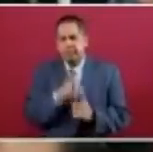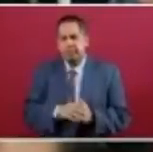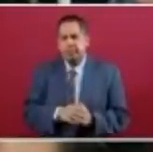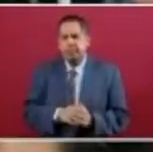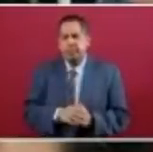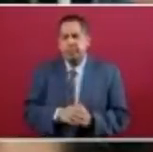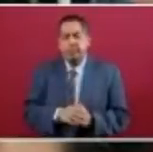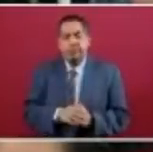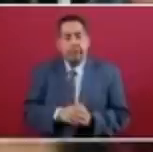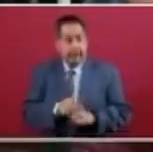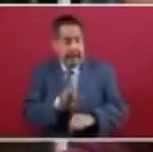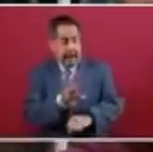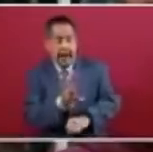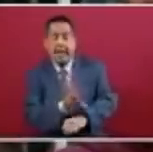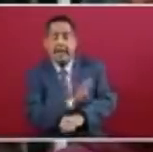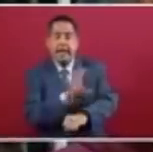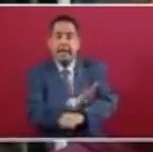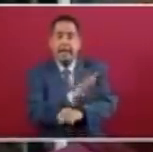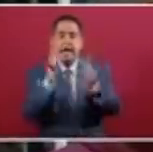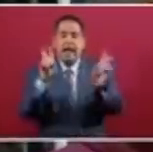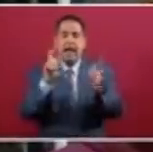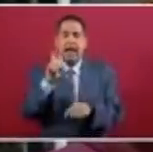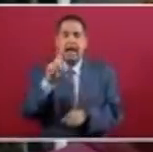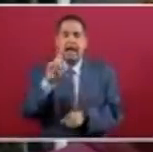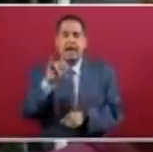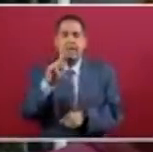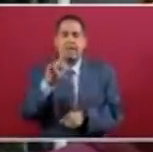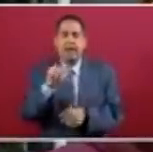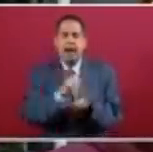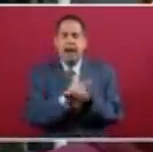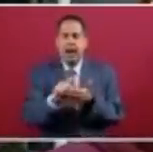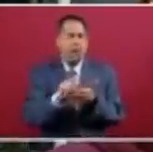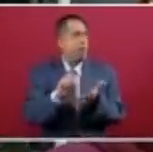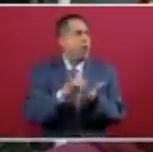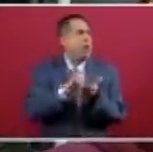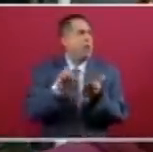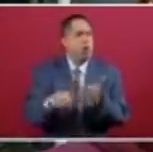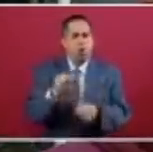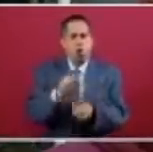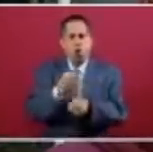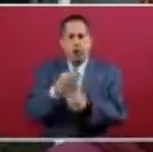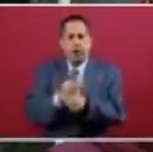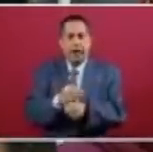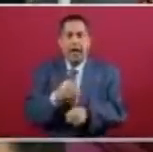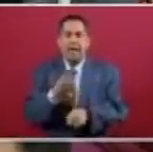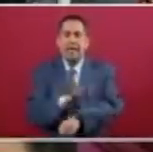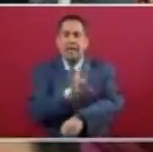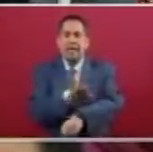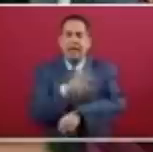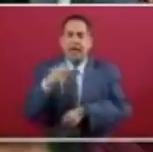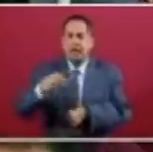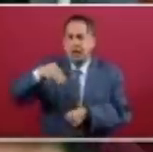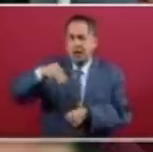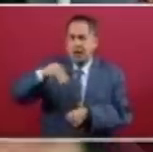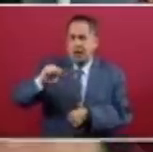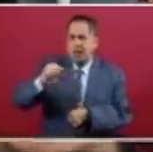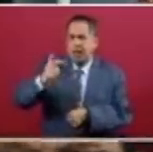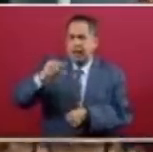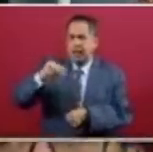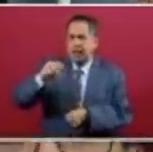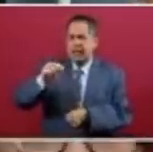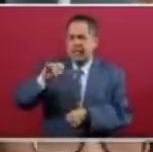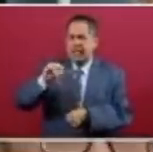Las energías limpias, como por ejemplo, ahorita está la energía magnética. Hay una